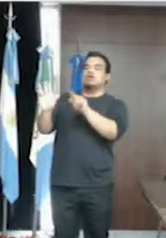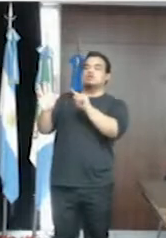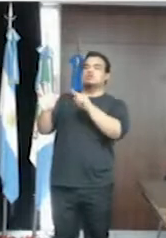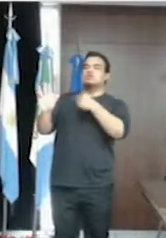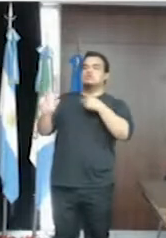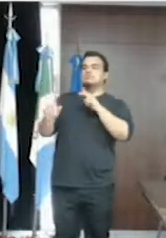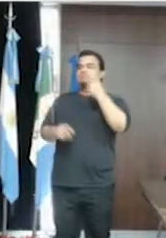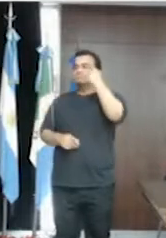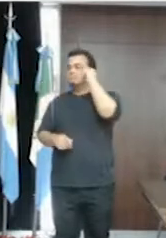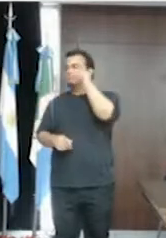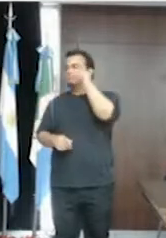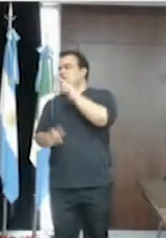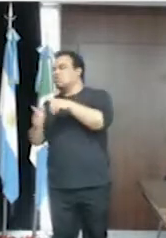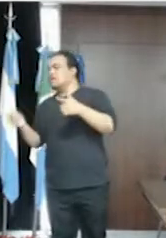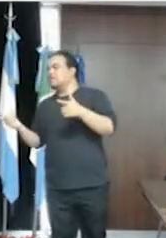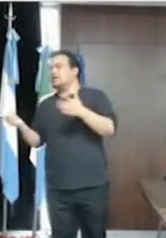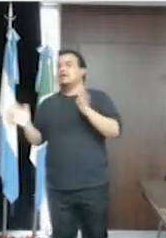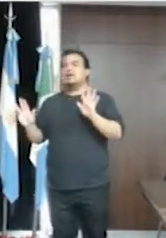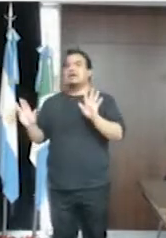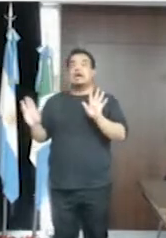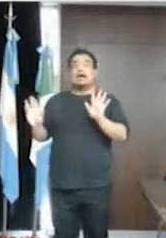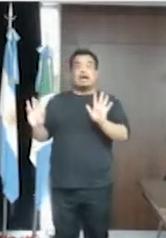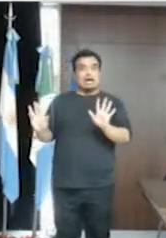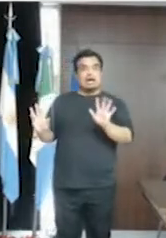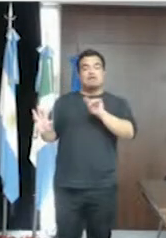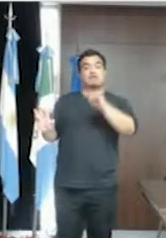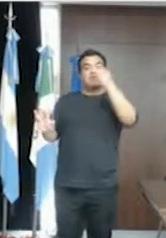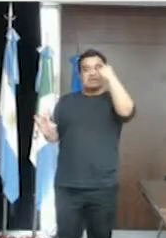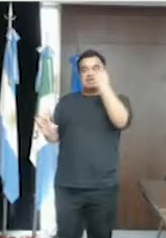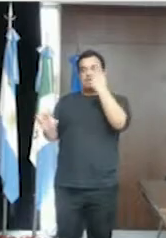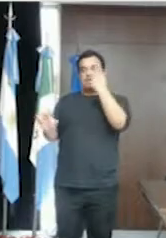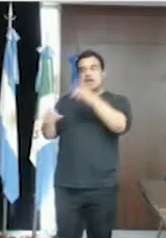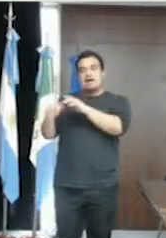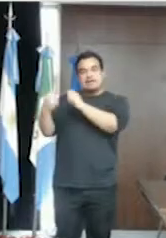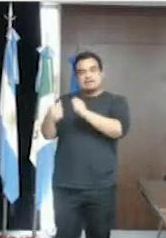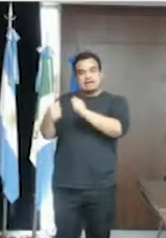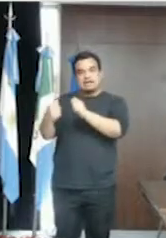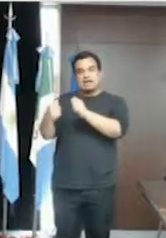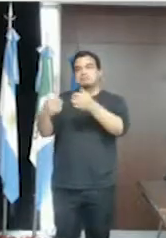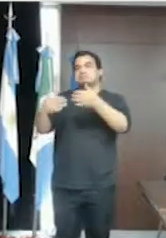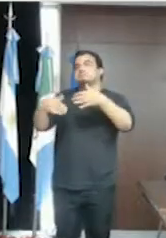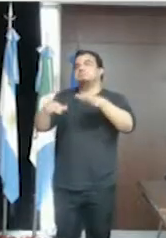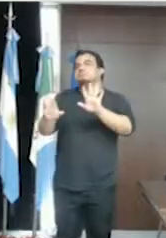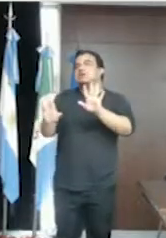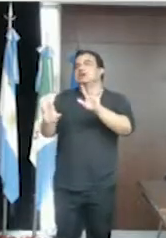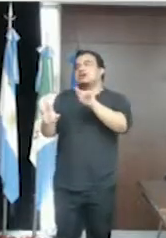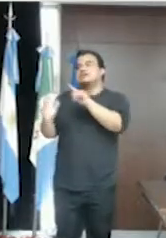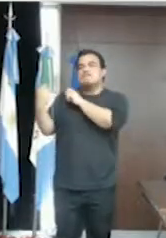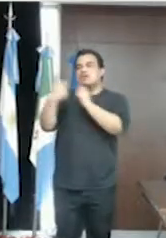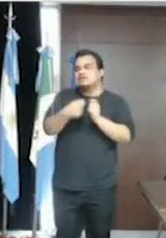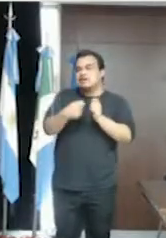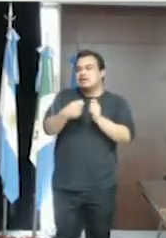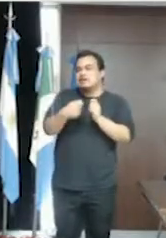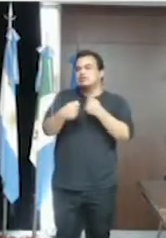ventilador, ¿te imaginas? Había una frazada. Ah, ¿te referías a la frazada? Sí. No sé si se refería a eso, ¿ok?